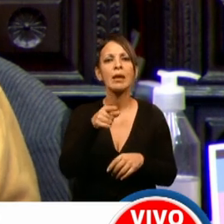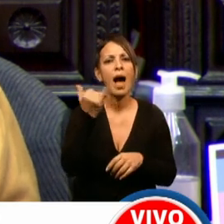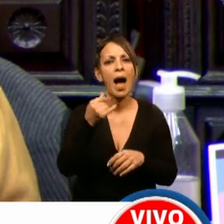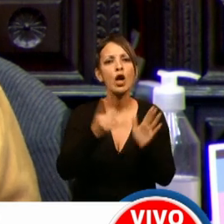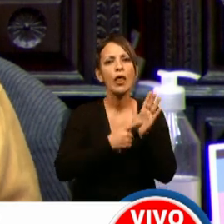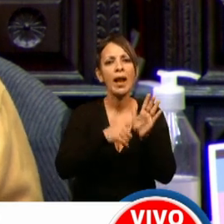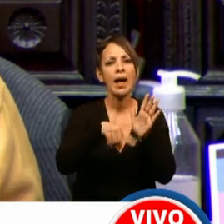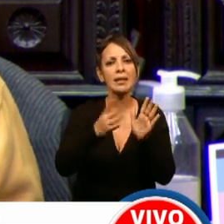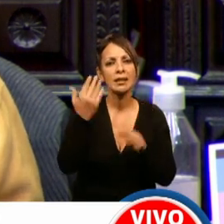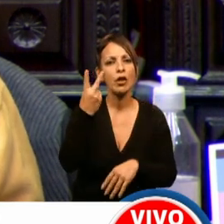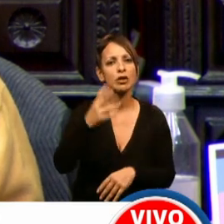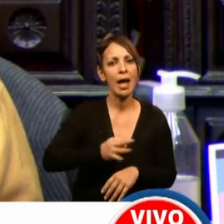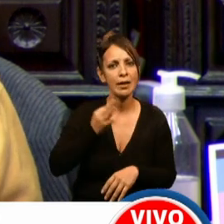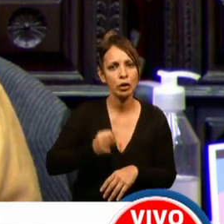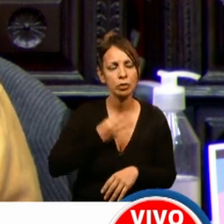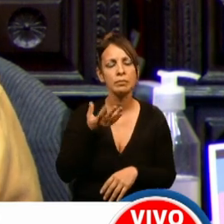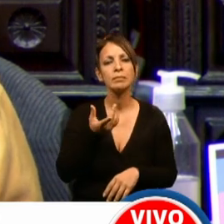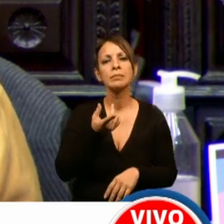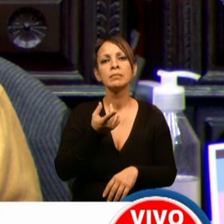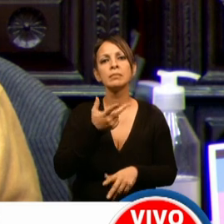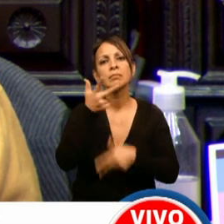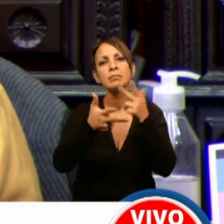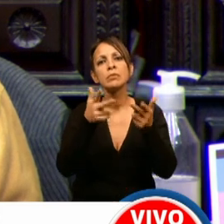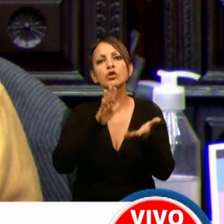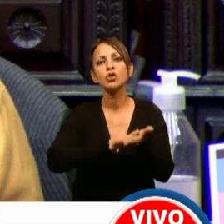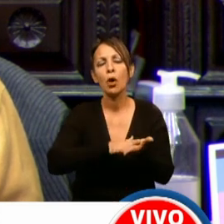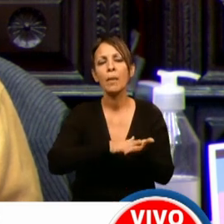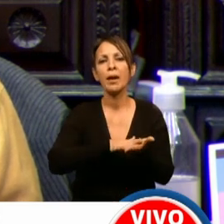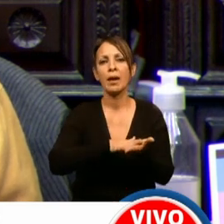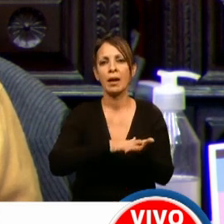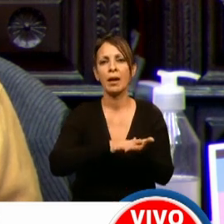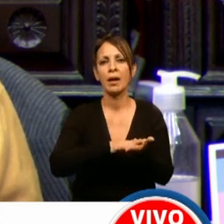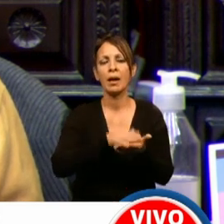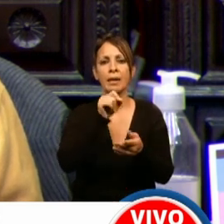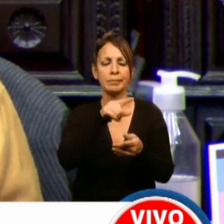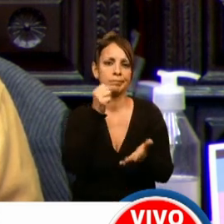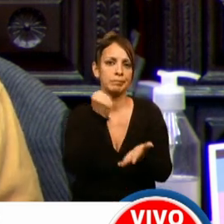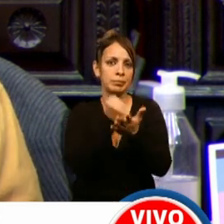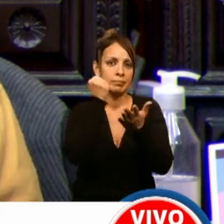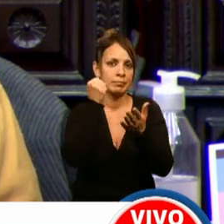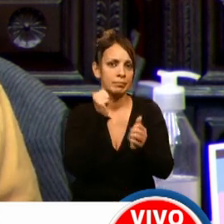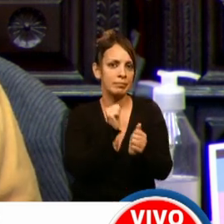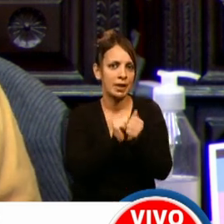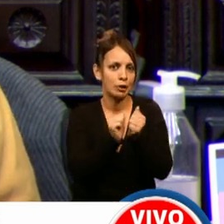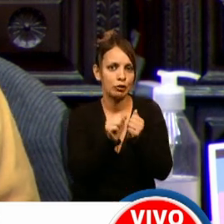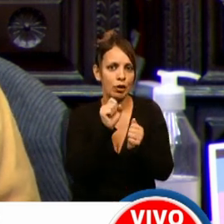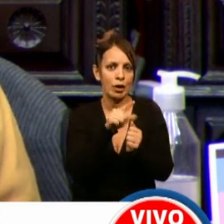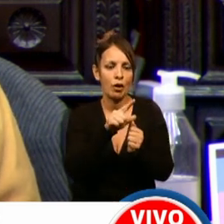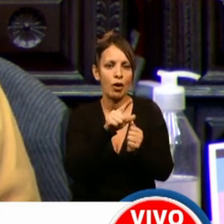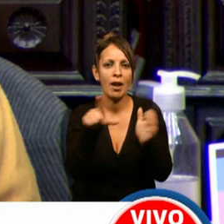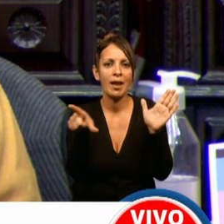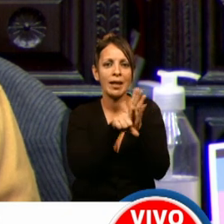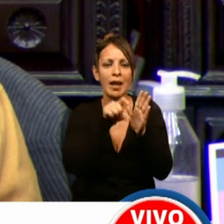desde hace dos años se ha hablado de lo que ha significado acá el el hito de la legislatura provincial de